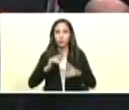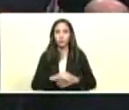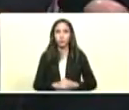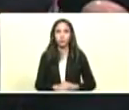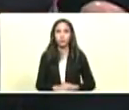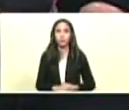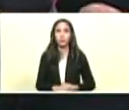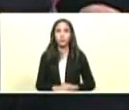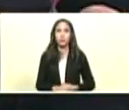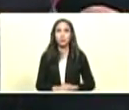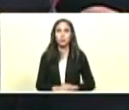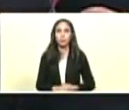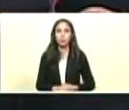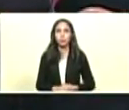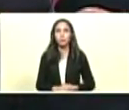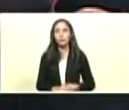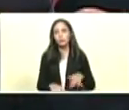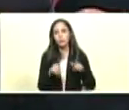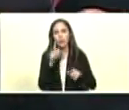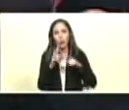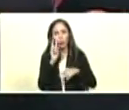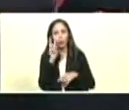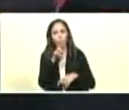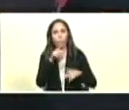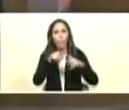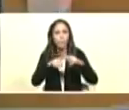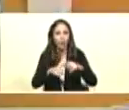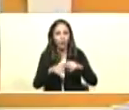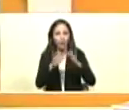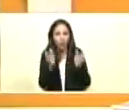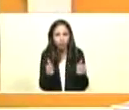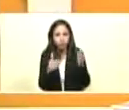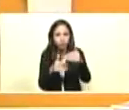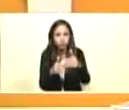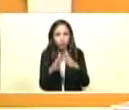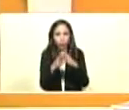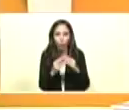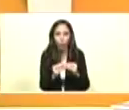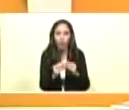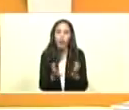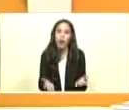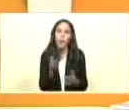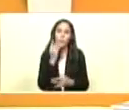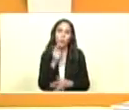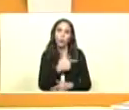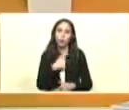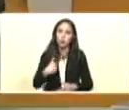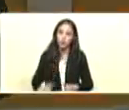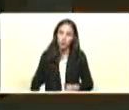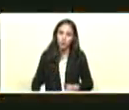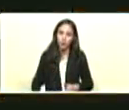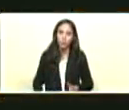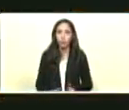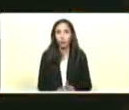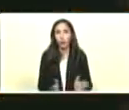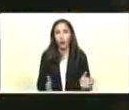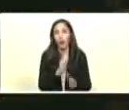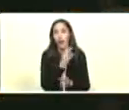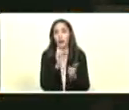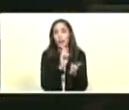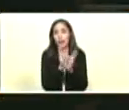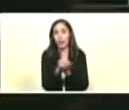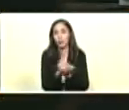vimos nosotros allí algunas de las máquinas. Unas son traídas de China, afortunadamente tenemos las mejores relaciones con